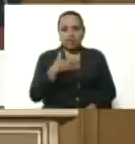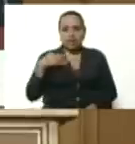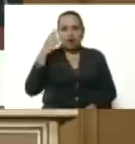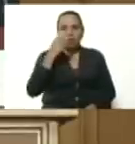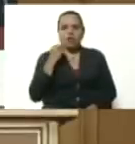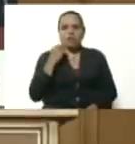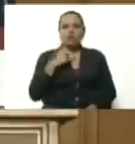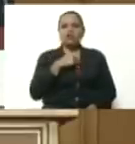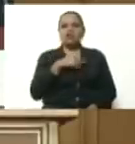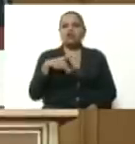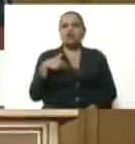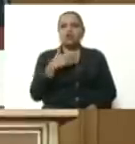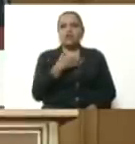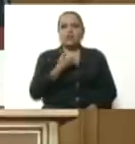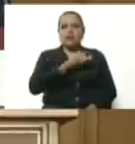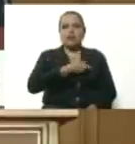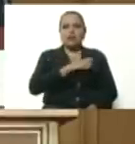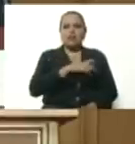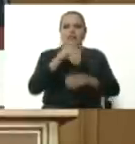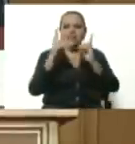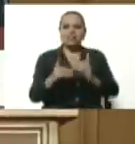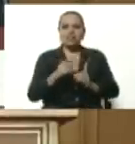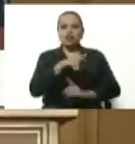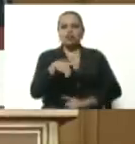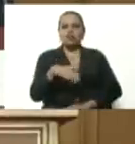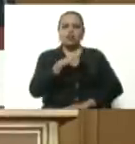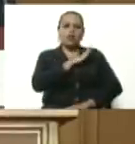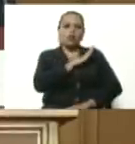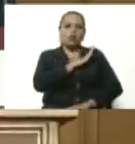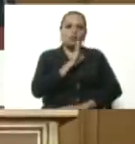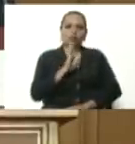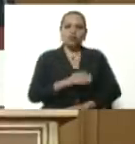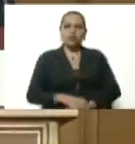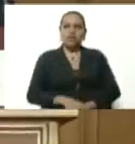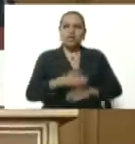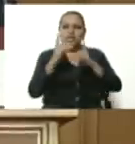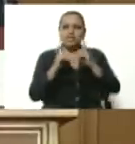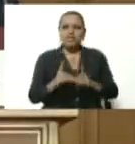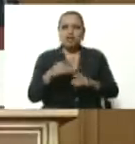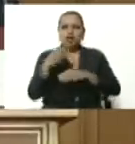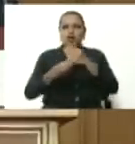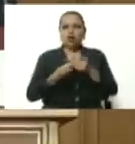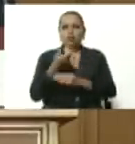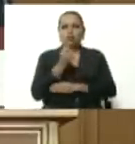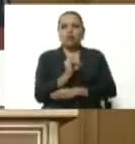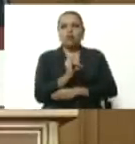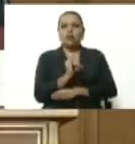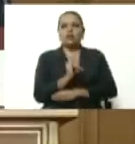decía: nosotros queremos aquí los españoles decidir nuestras cosas, decidir cómo va a ser